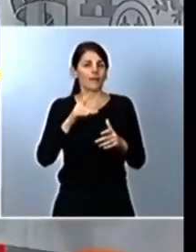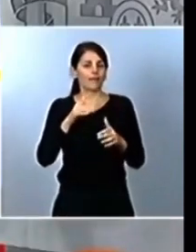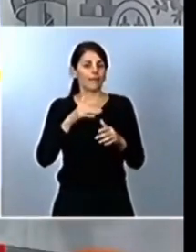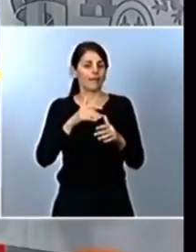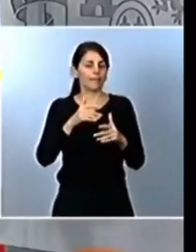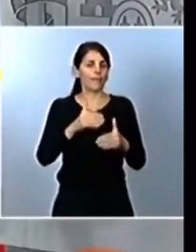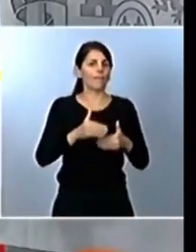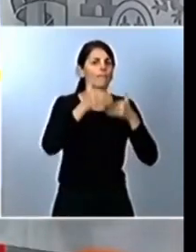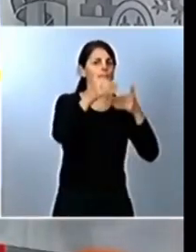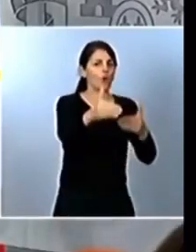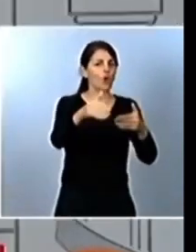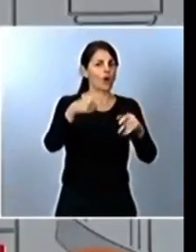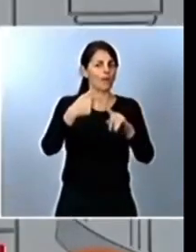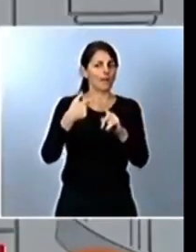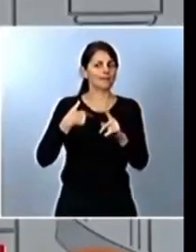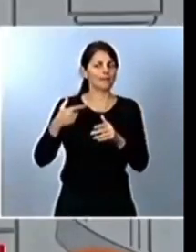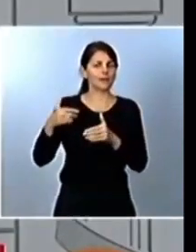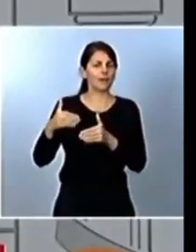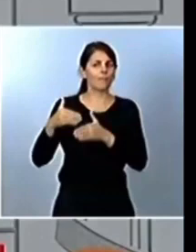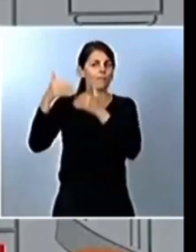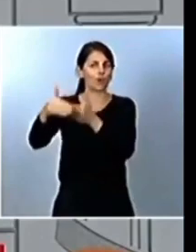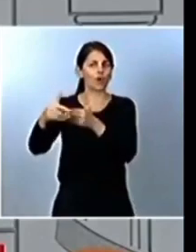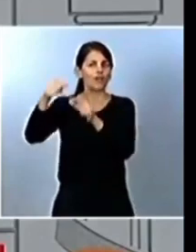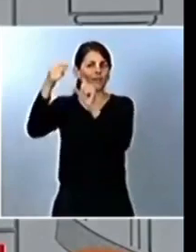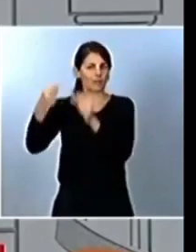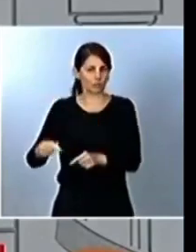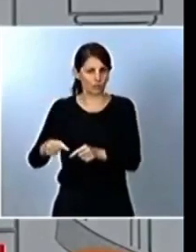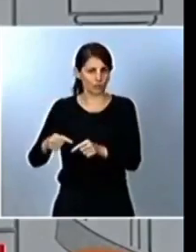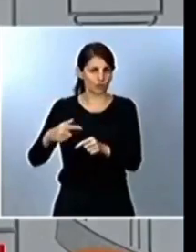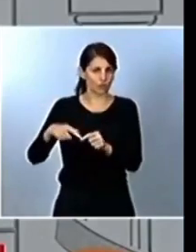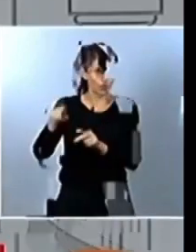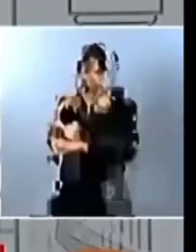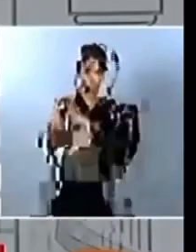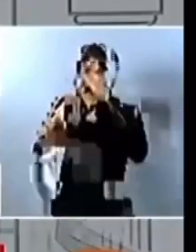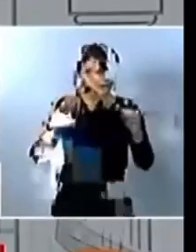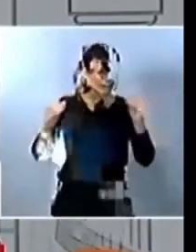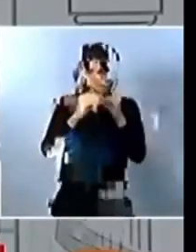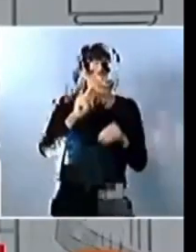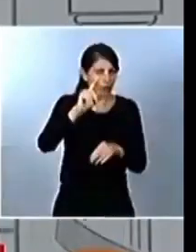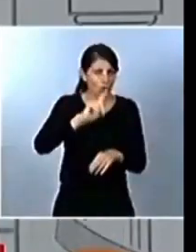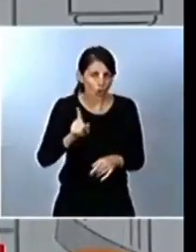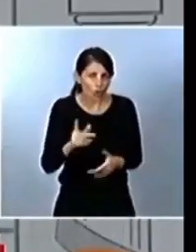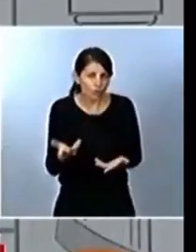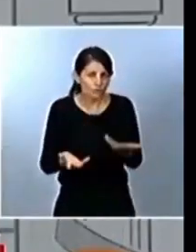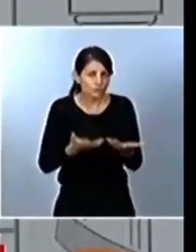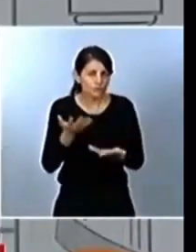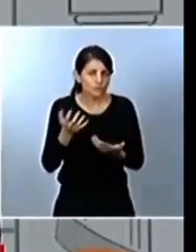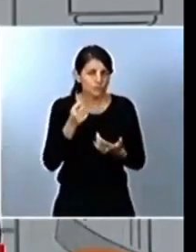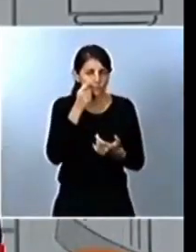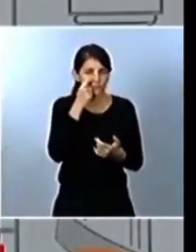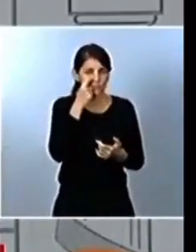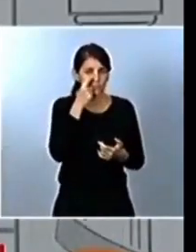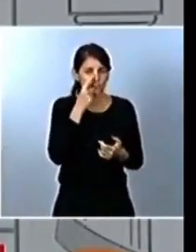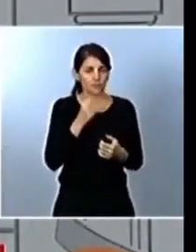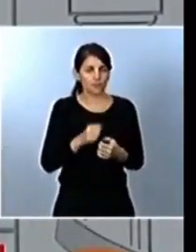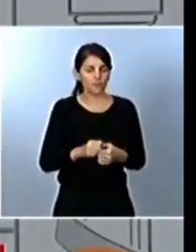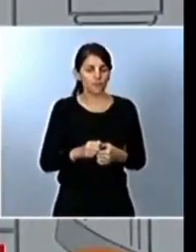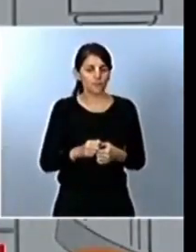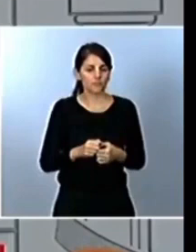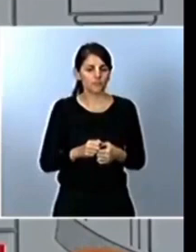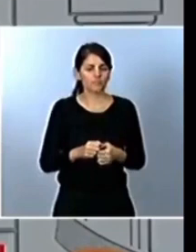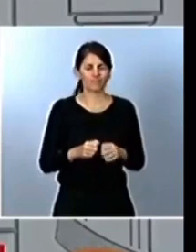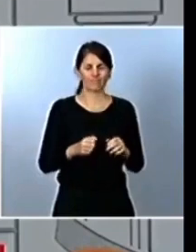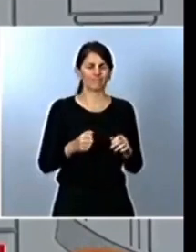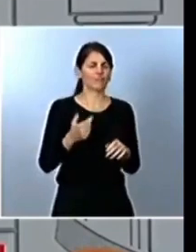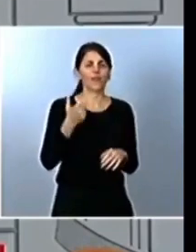muchas gracias. Muchísimas gracias, Ángel, por sus preguntas o por su pregunta. Decirle que no, en absoluto. Va a